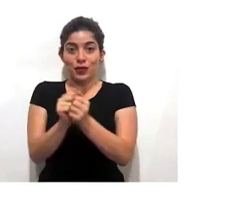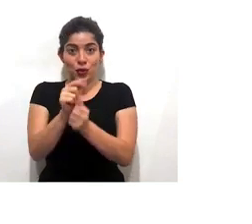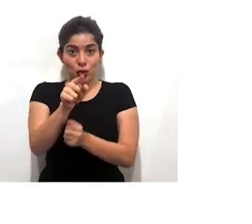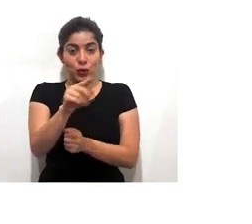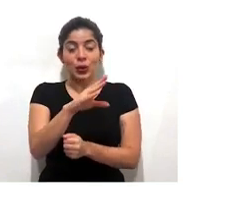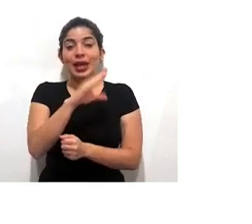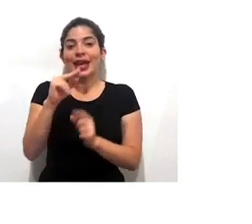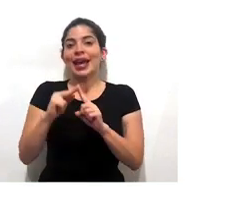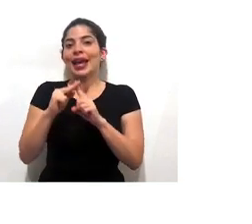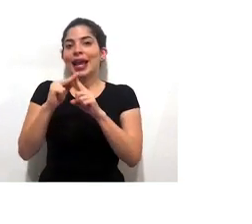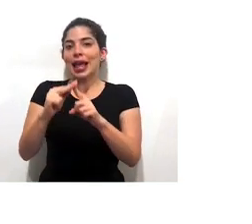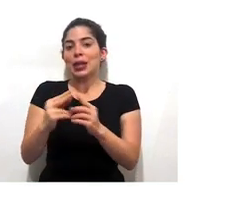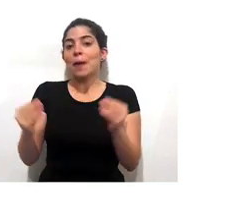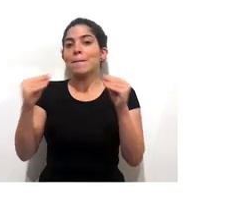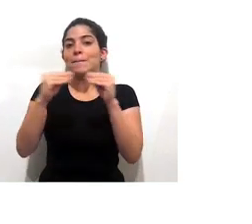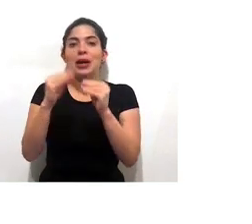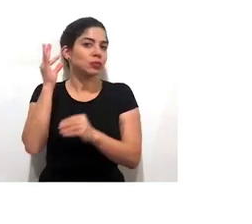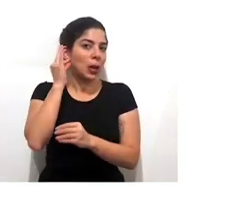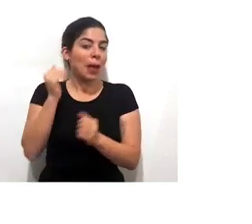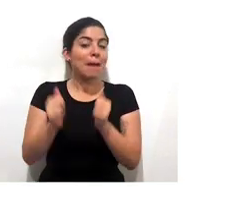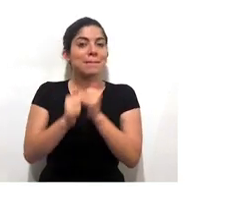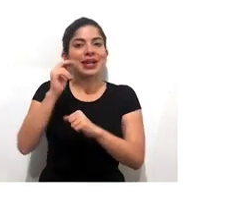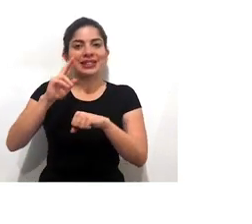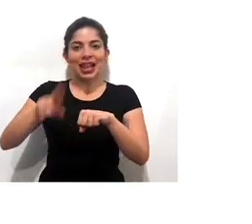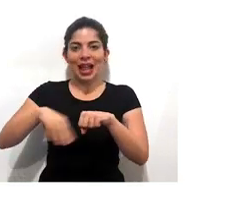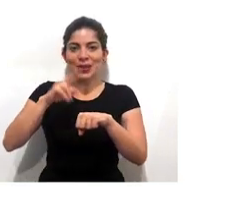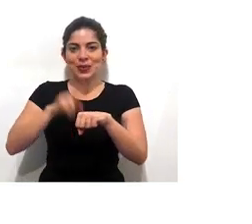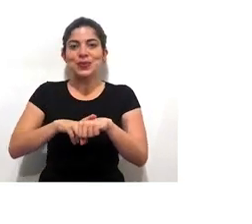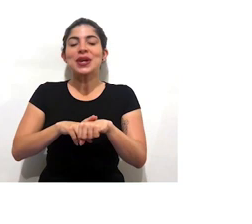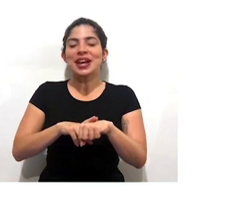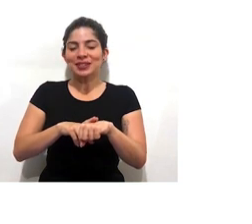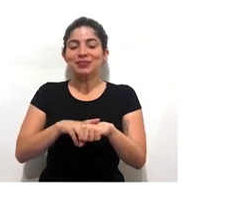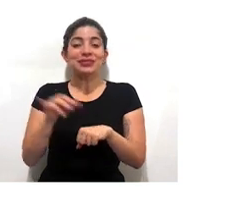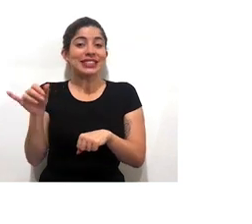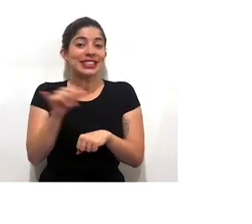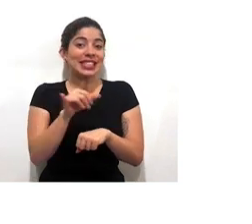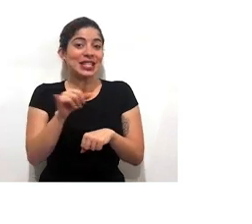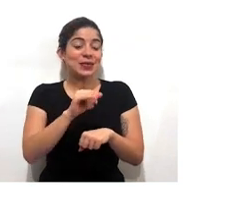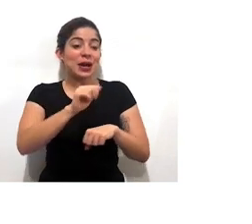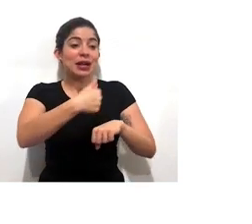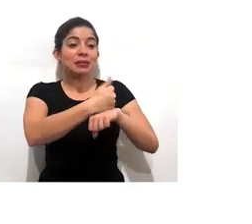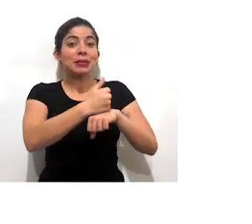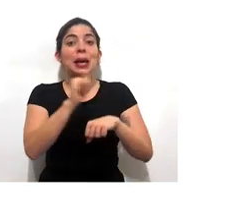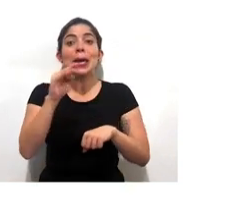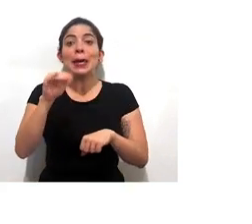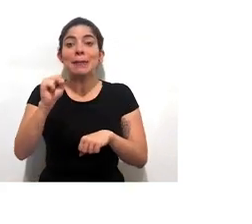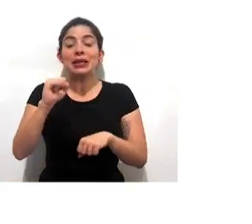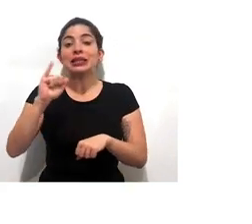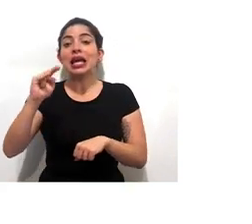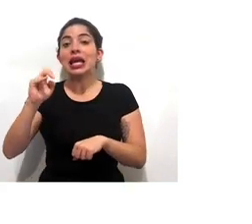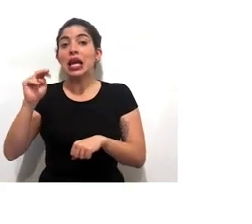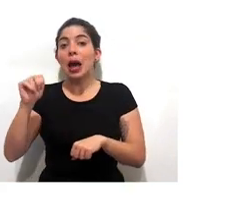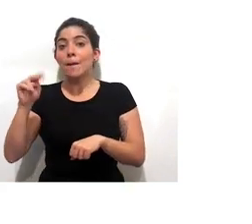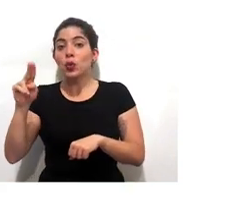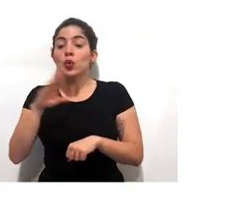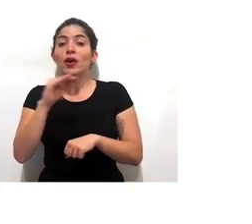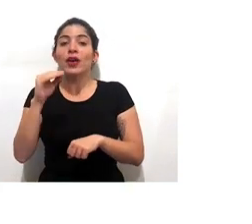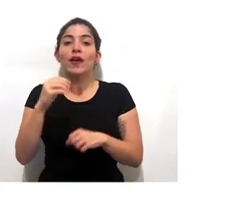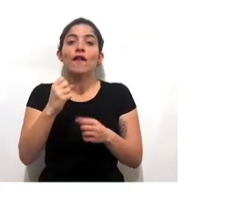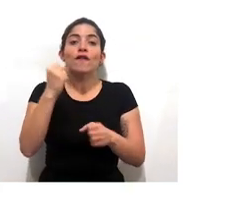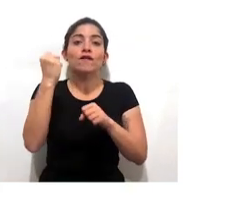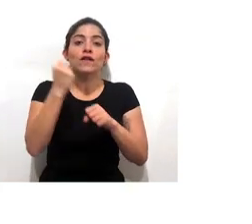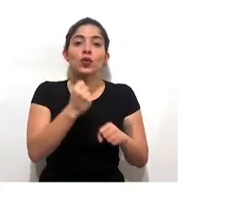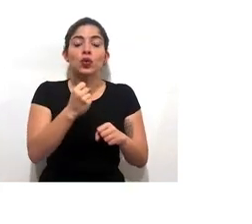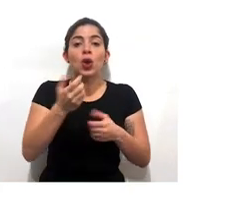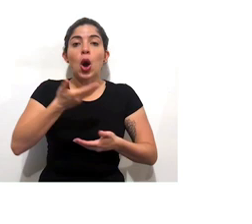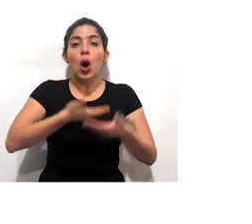FONAFIFO a tu lado, y crédito Más Mujeres, Más Natura, así como la adhesión de IMAS, INAMU y FUN